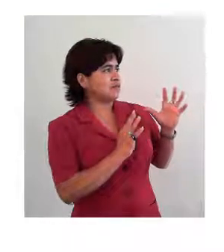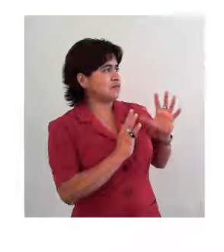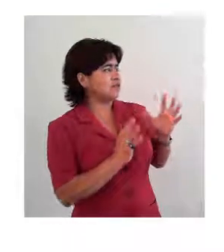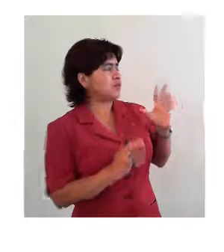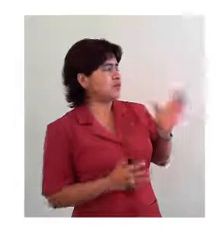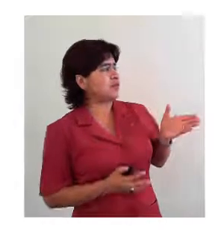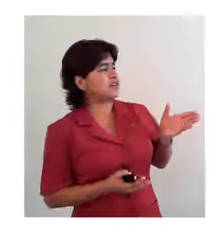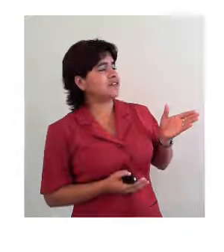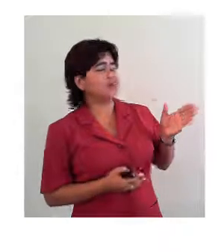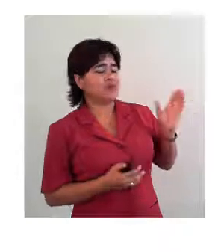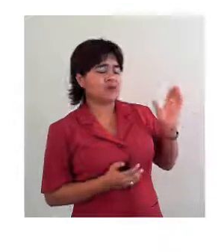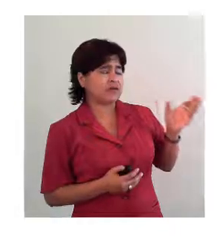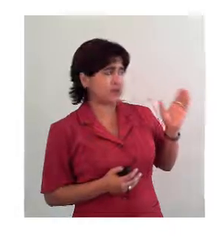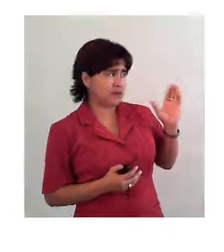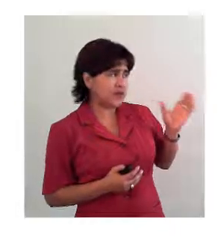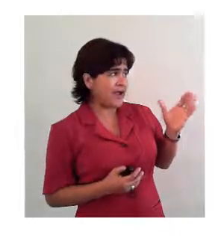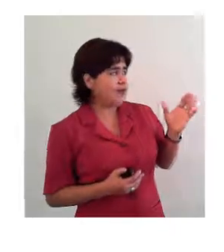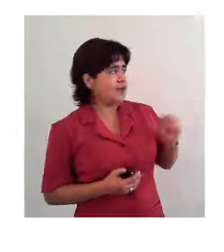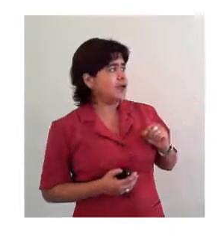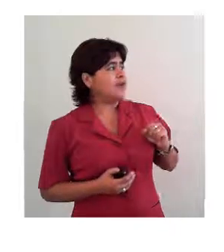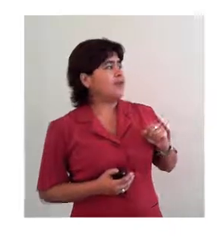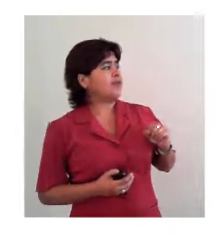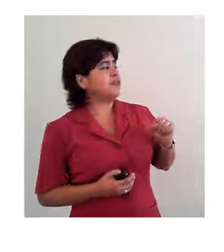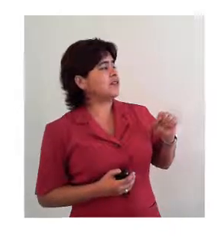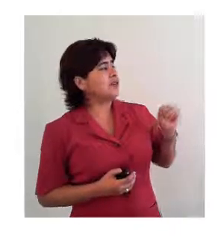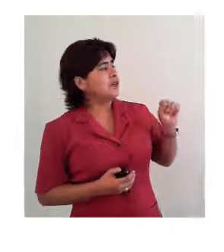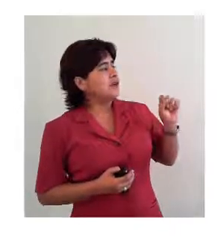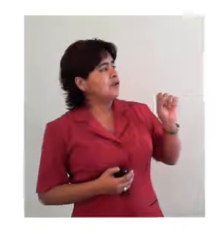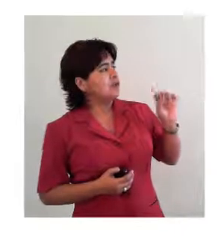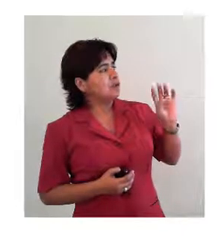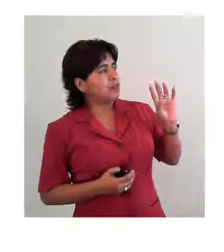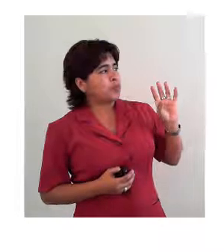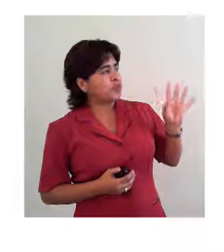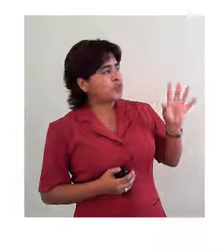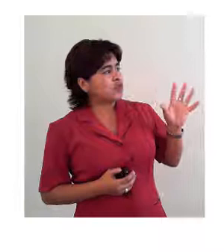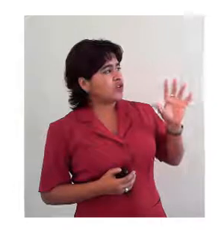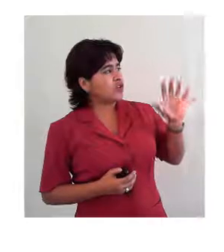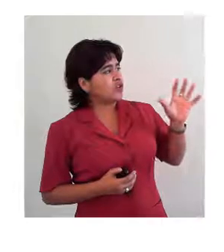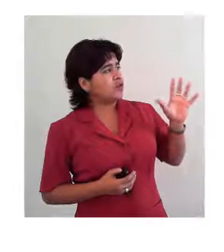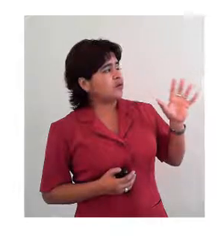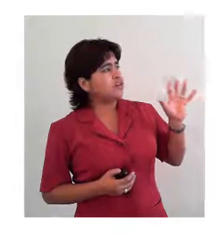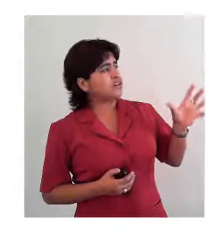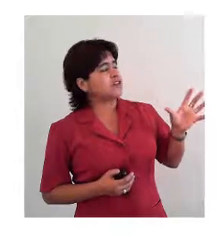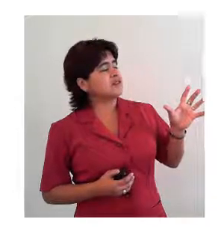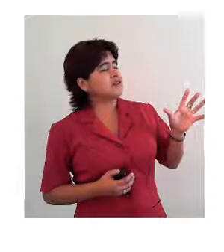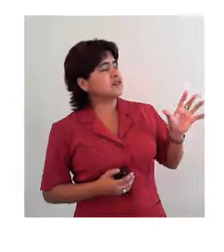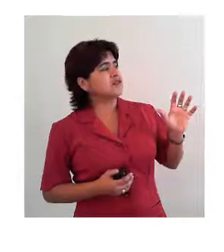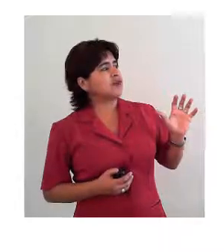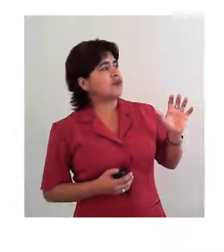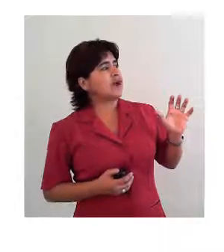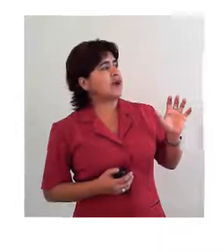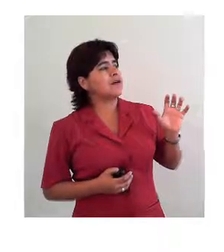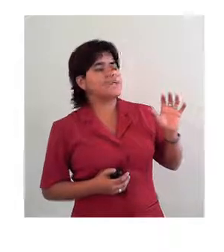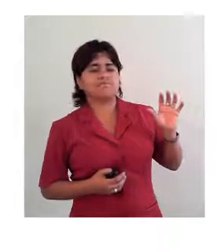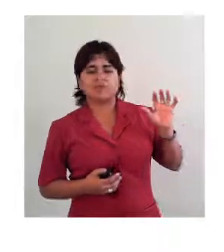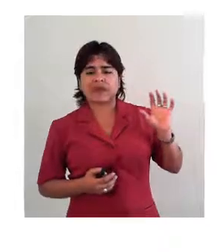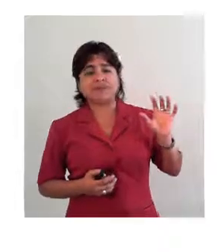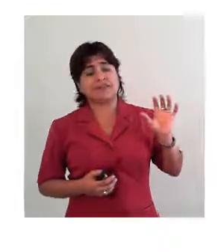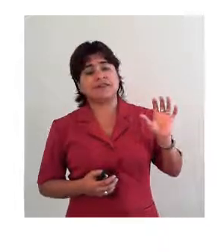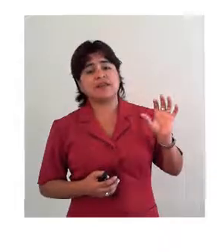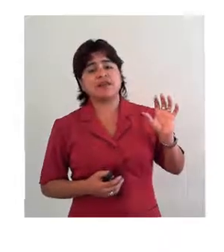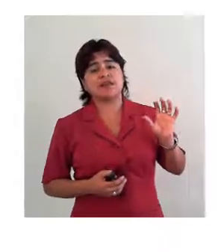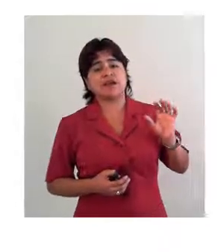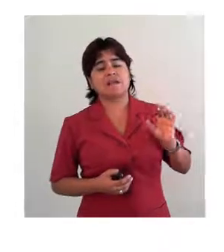dicen, ustedes pueden apreciar, pueden mirar claramente, por mencionar cuatro grandes aspectos que van